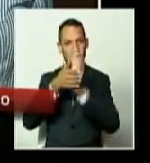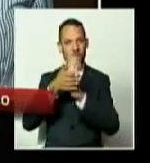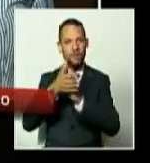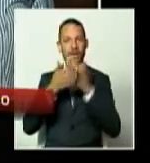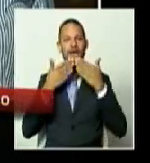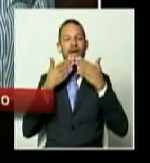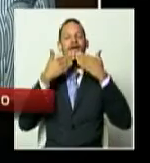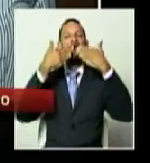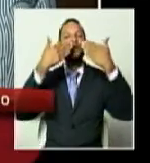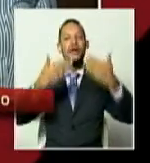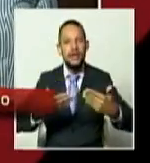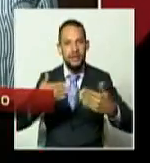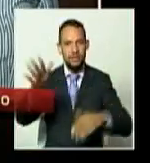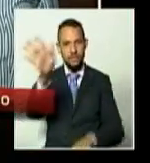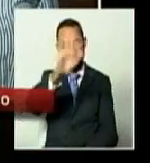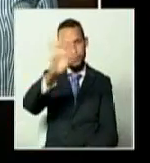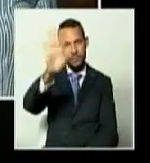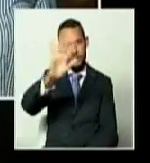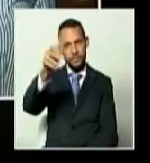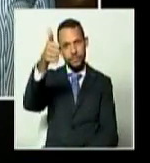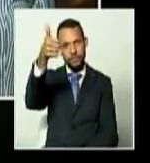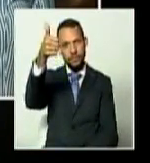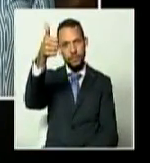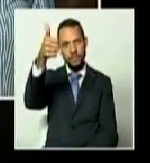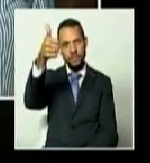noche. Feliz noche para todos. Muchas gracias.